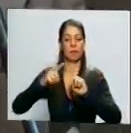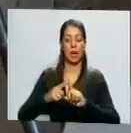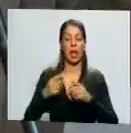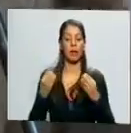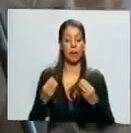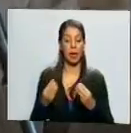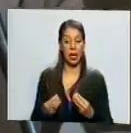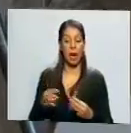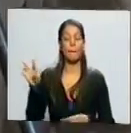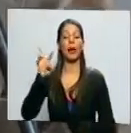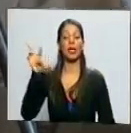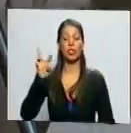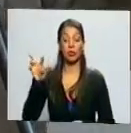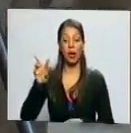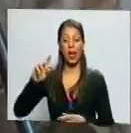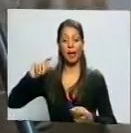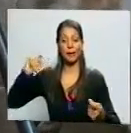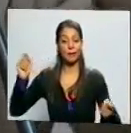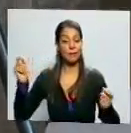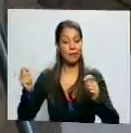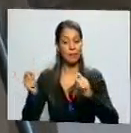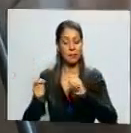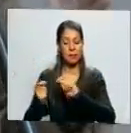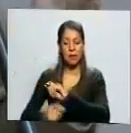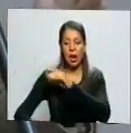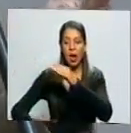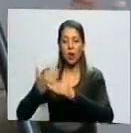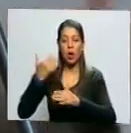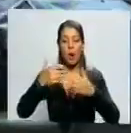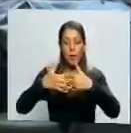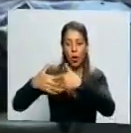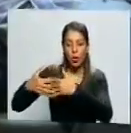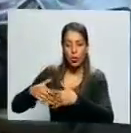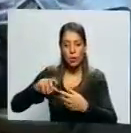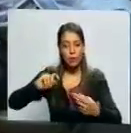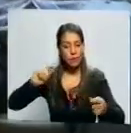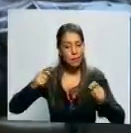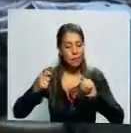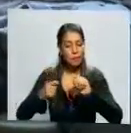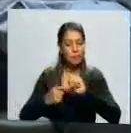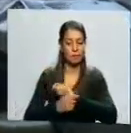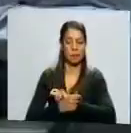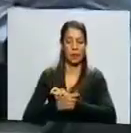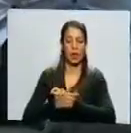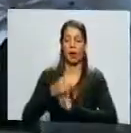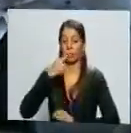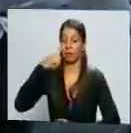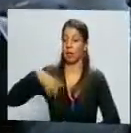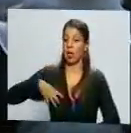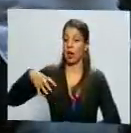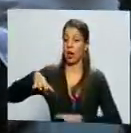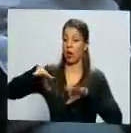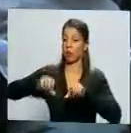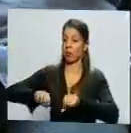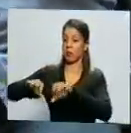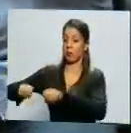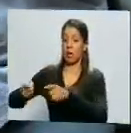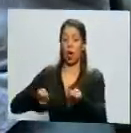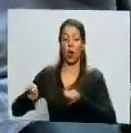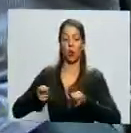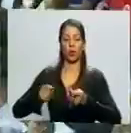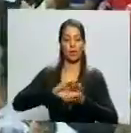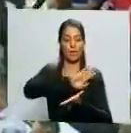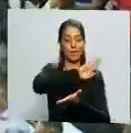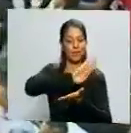construir un nuevo modelo económico productivo que sustituya el viejo Estado neoliberal